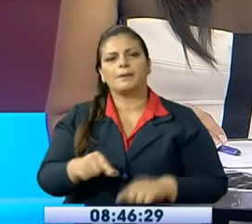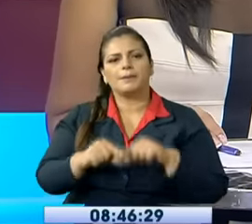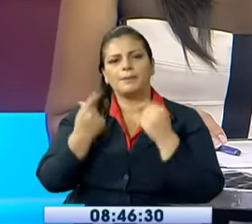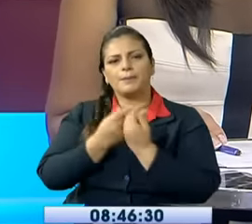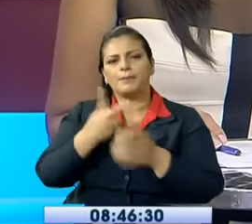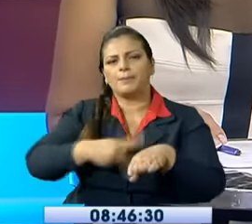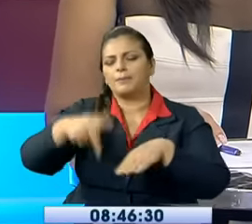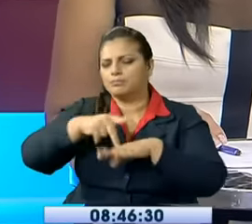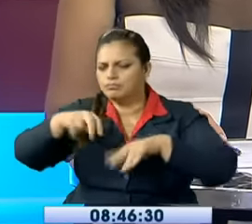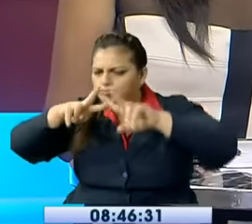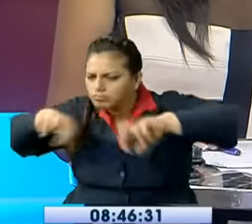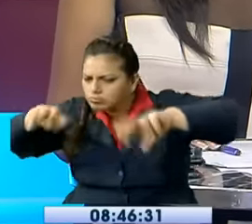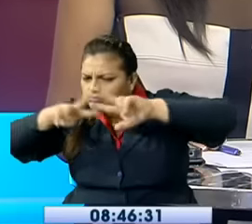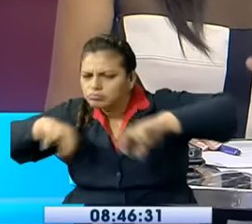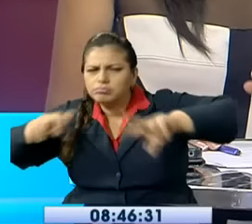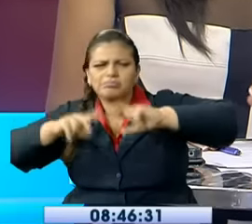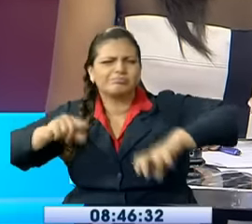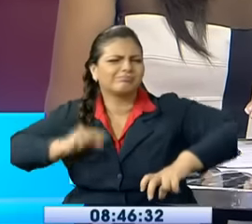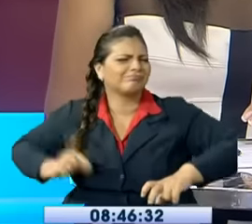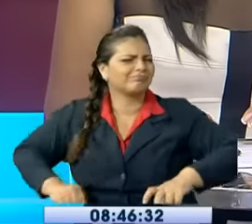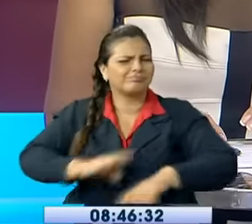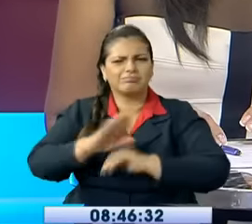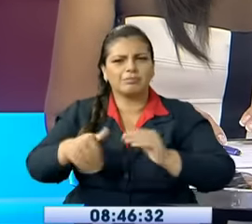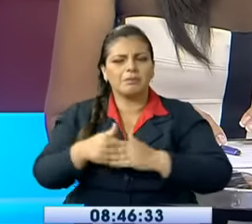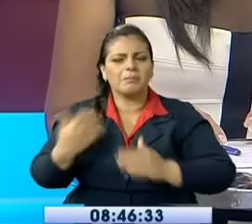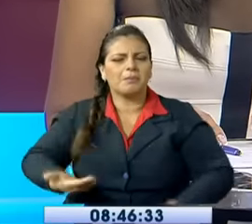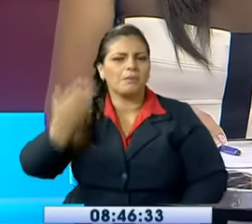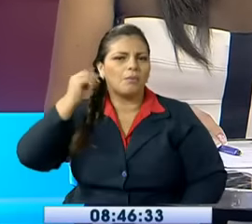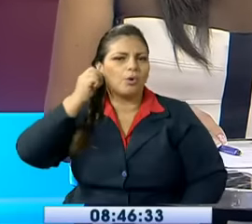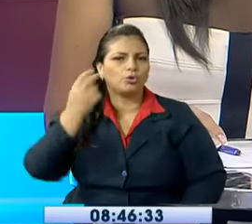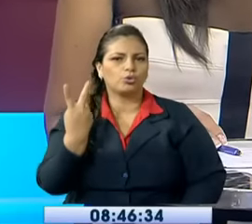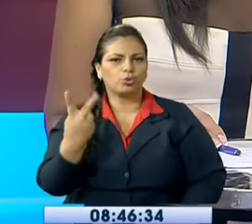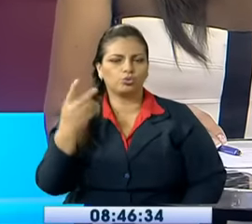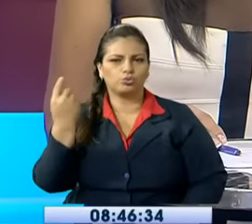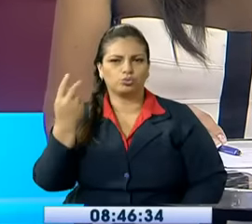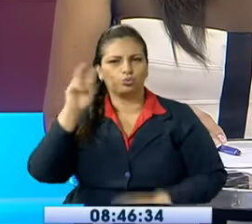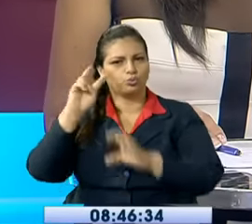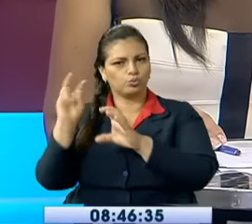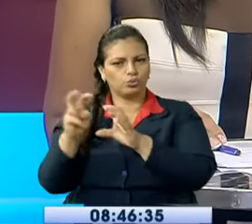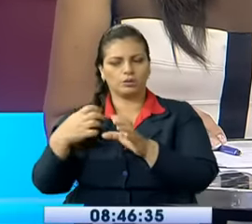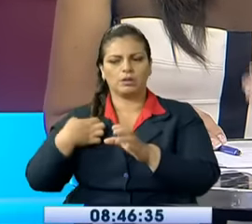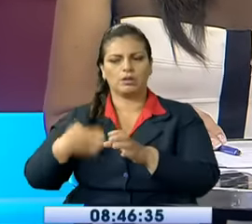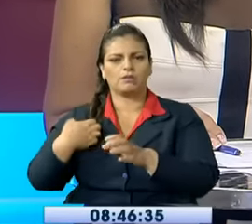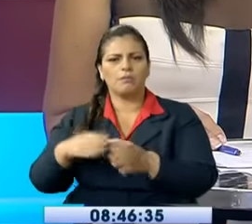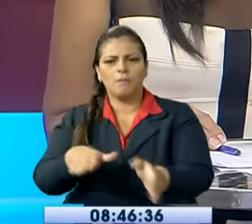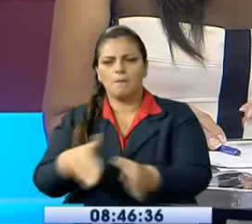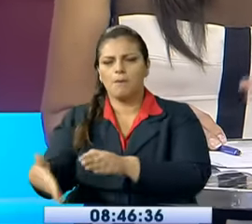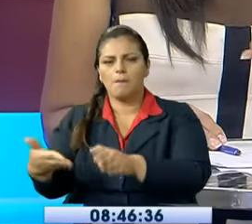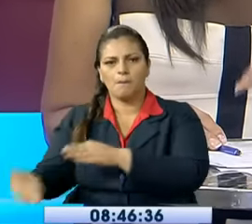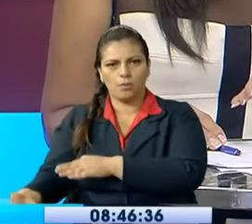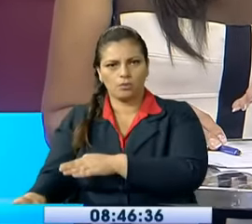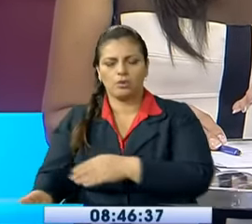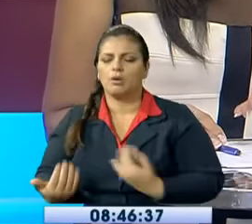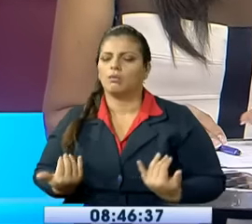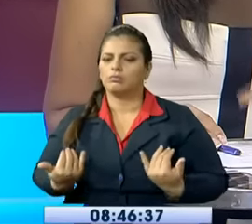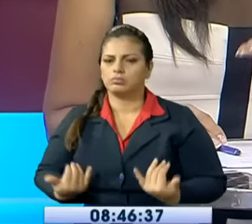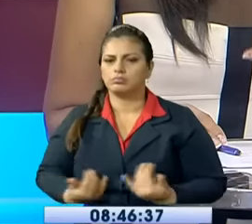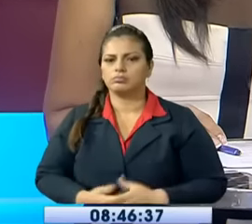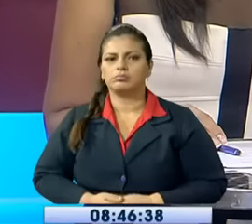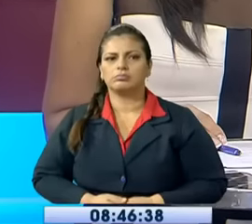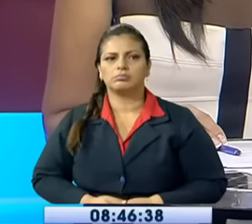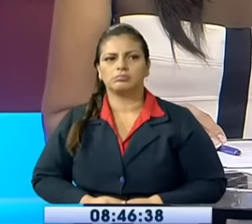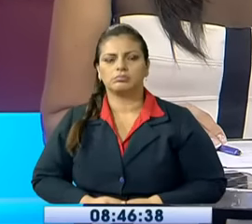2 turistas argentinas. Uno de los procesados estuvo en el lugar y se pudo recrear la escena donde habría llevado en un triciclo